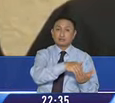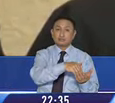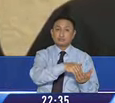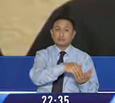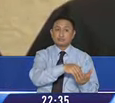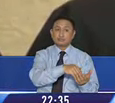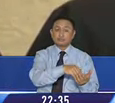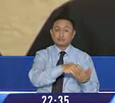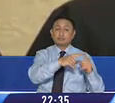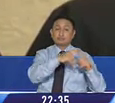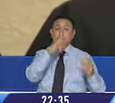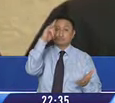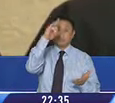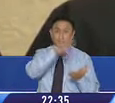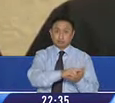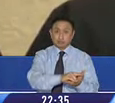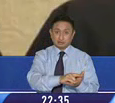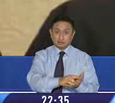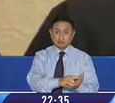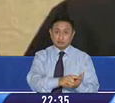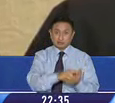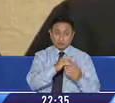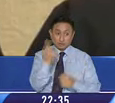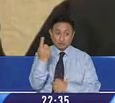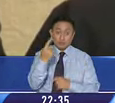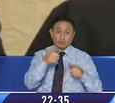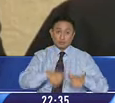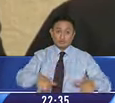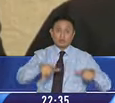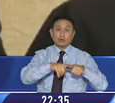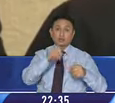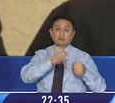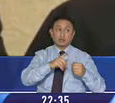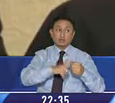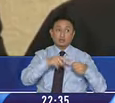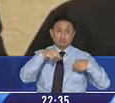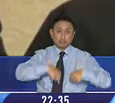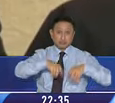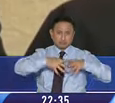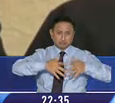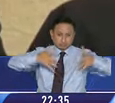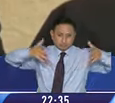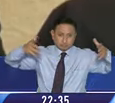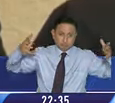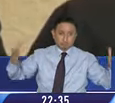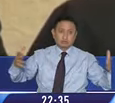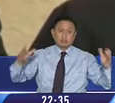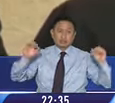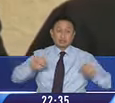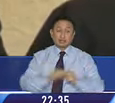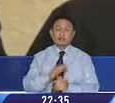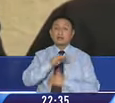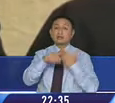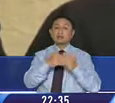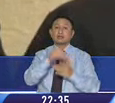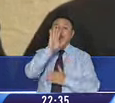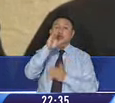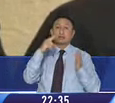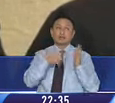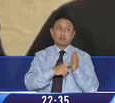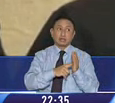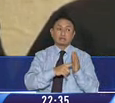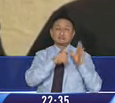Convenciones Bicentenario, que es el único lugar en Quito así que tiene esa capacidad para albergar a 5.000 a